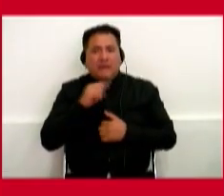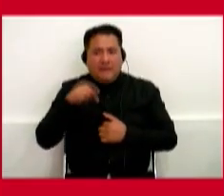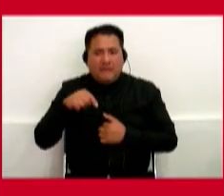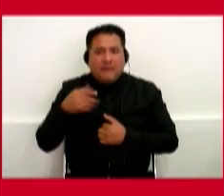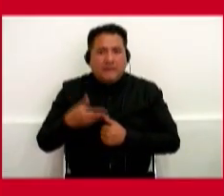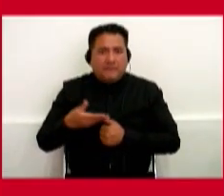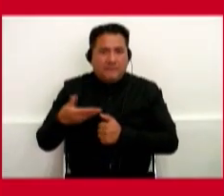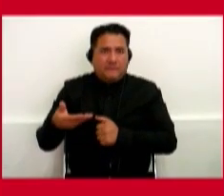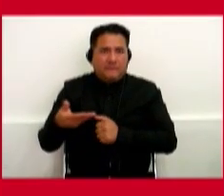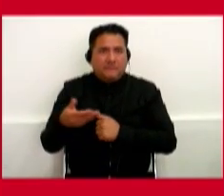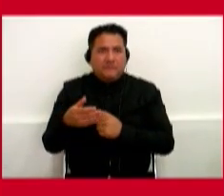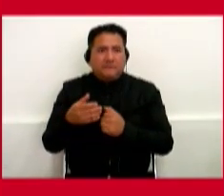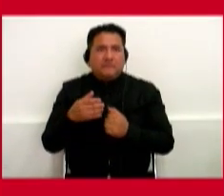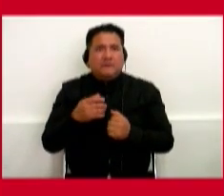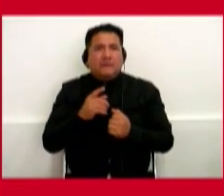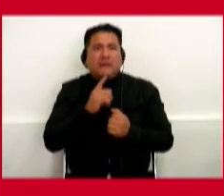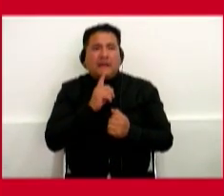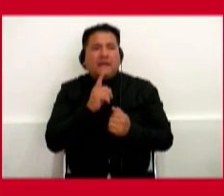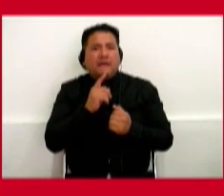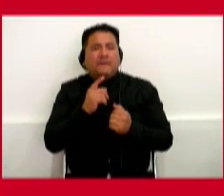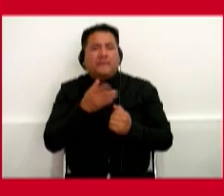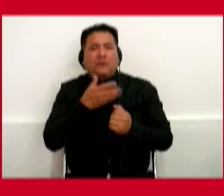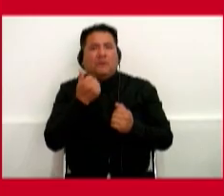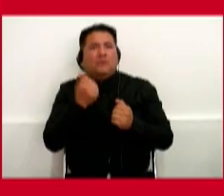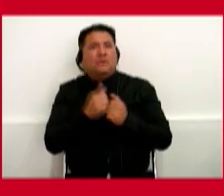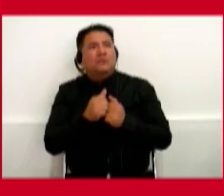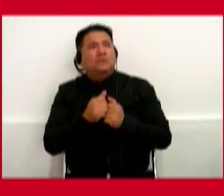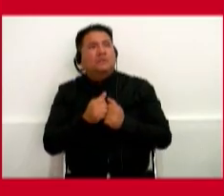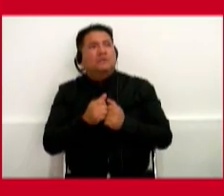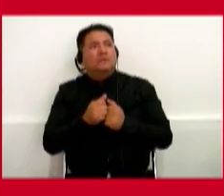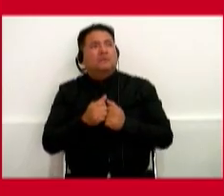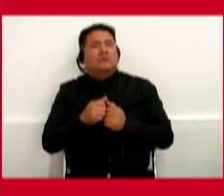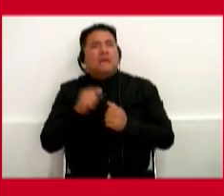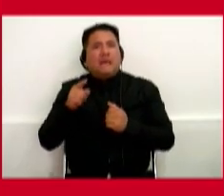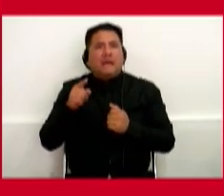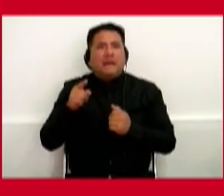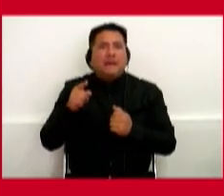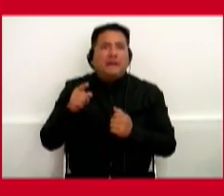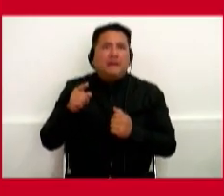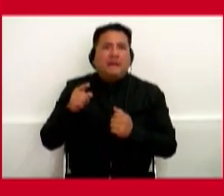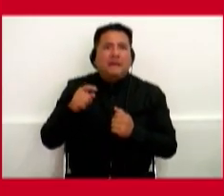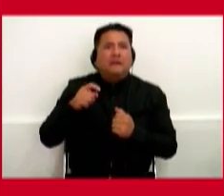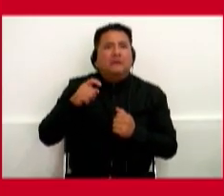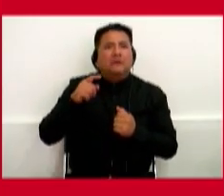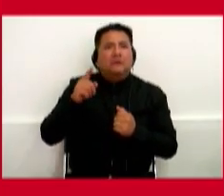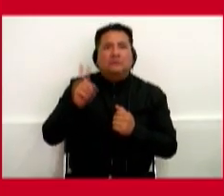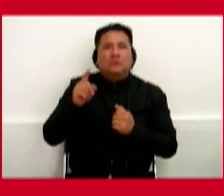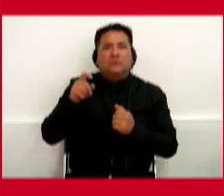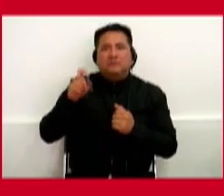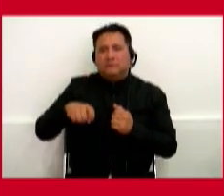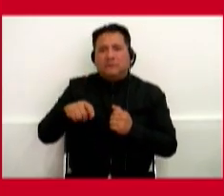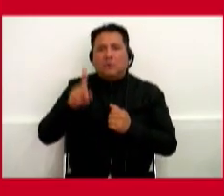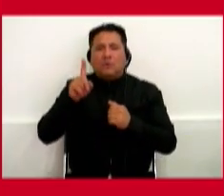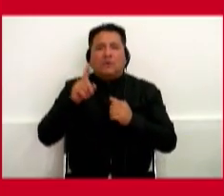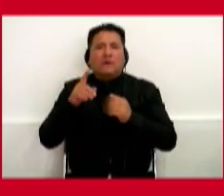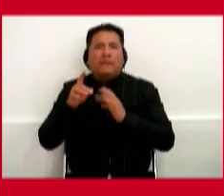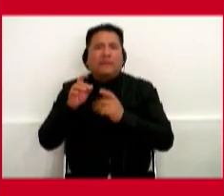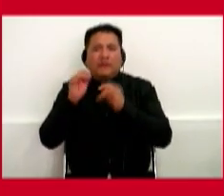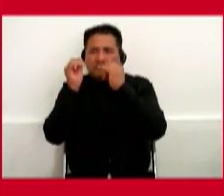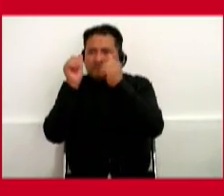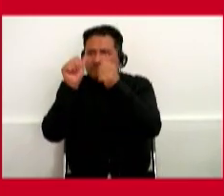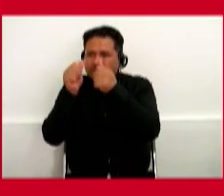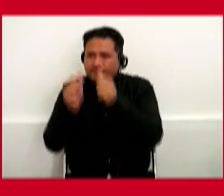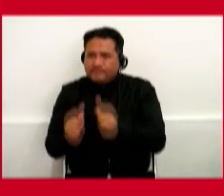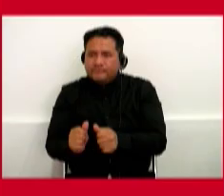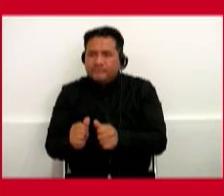dado que tenemos un montón de envolventes, podemos hacer un mix. Y ese mix no necesariamente requiere hacer diseño mina, todavía si se dan cuenta acá no hay ningún túnel, no hay ninguna